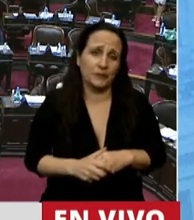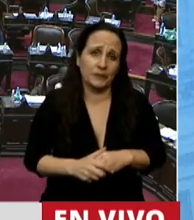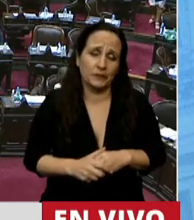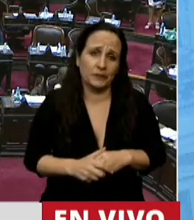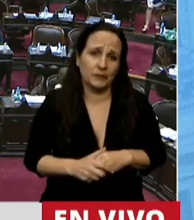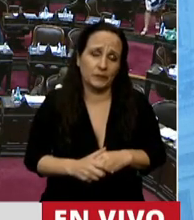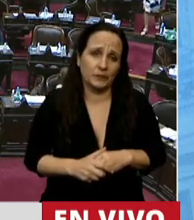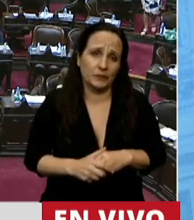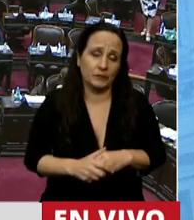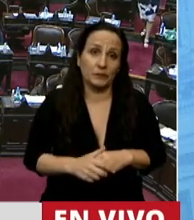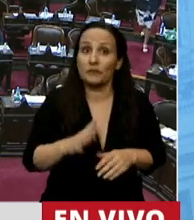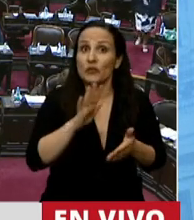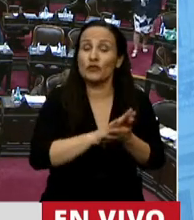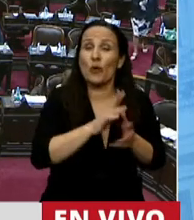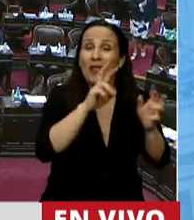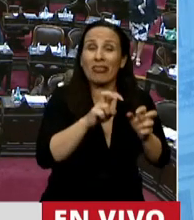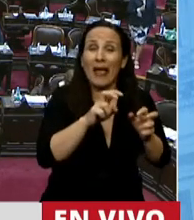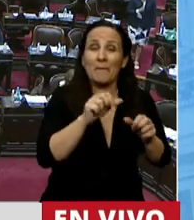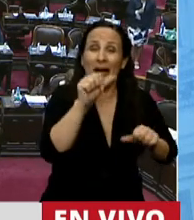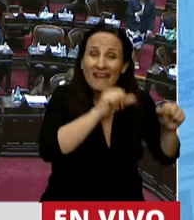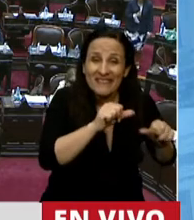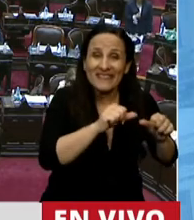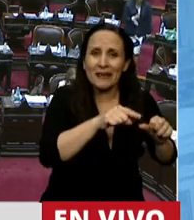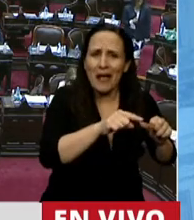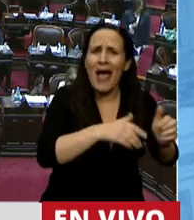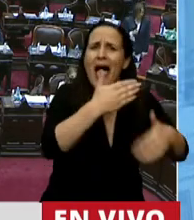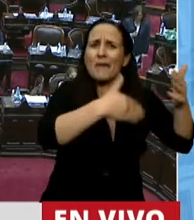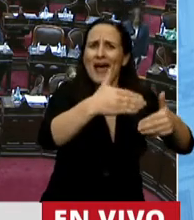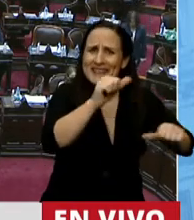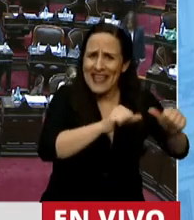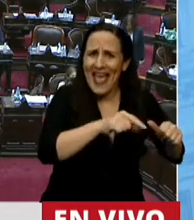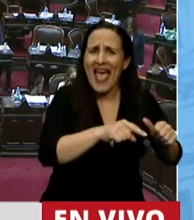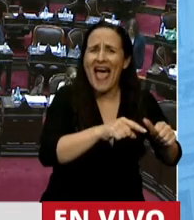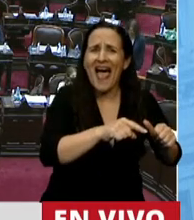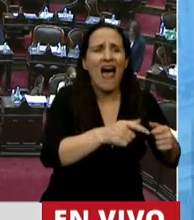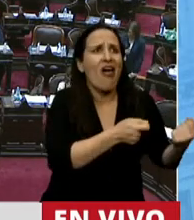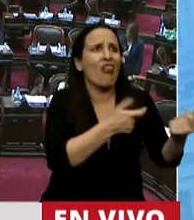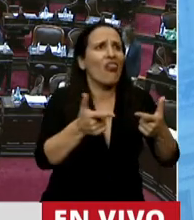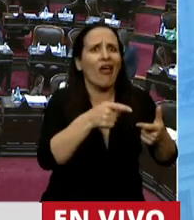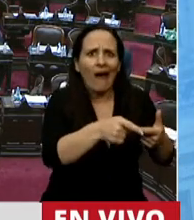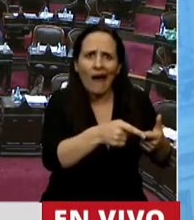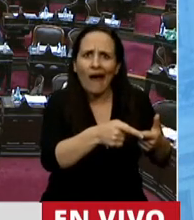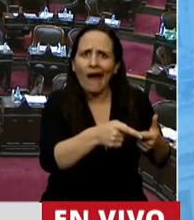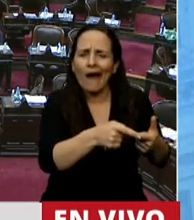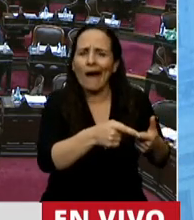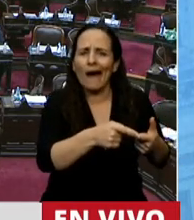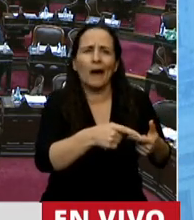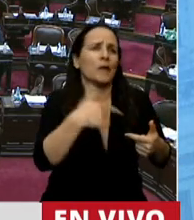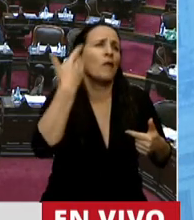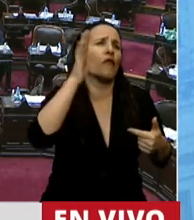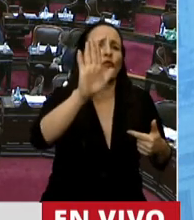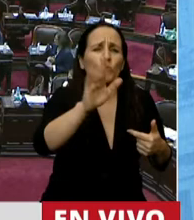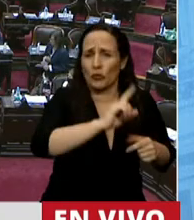Desde términos biológicos, los avances de la biología no van a aportar mucho más en el